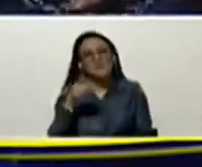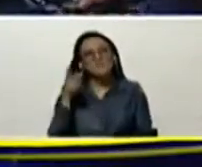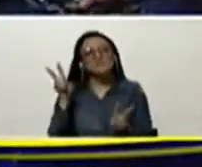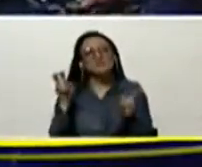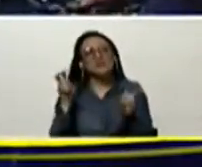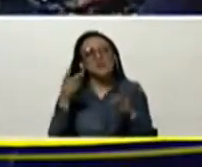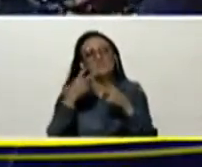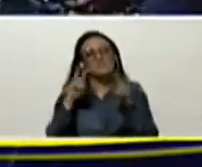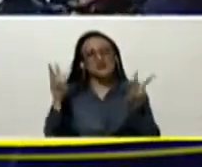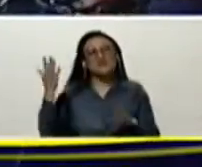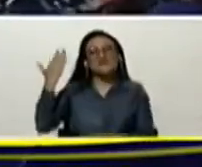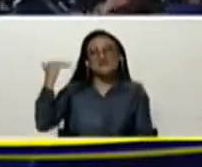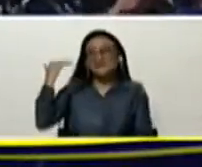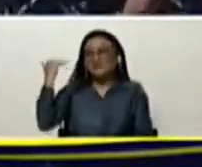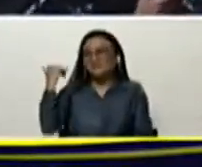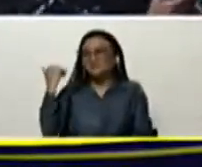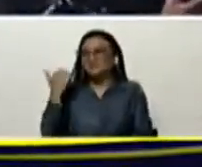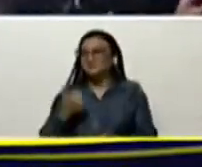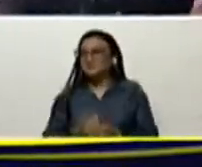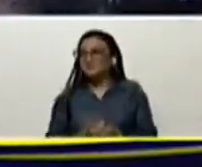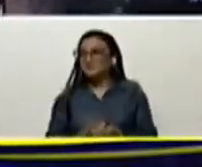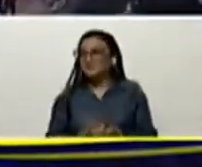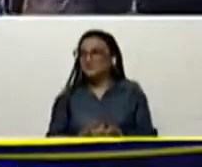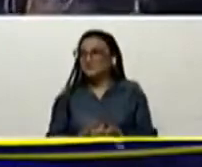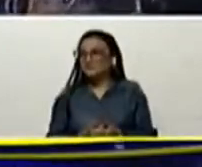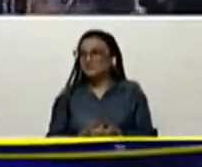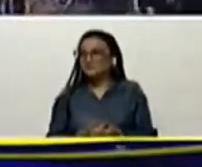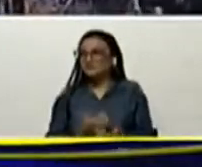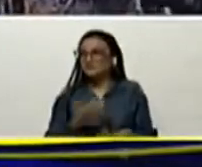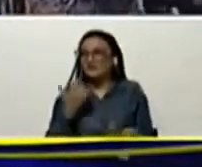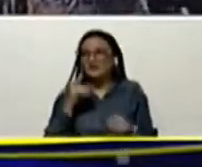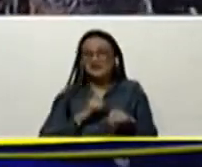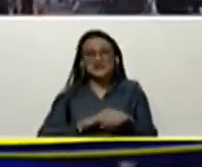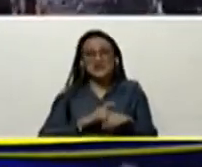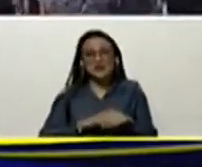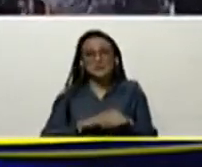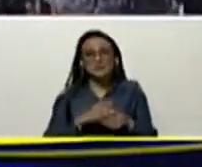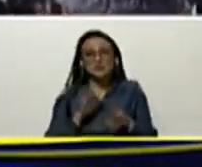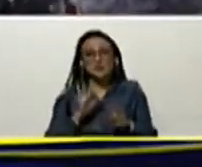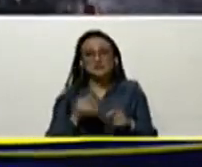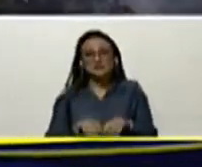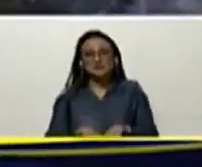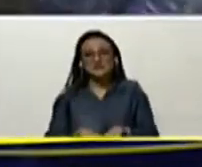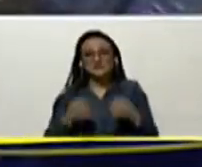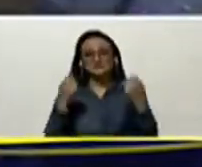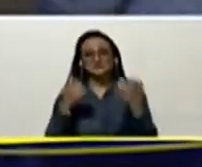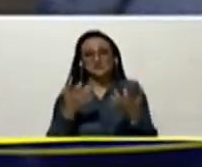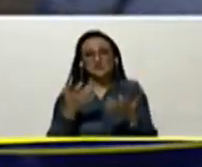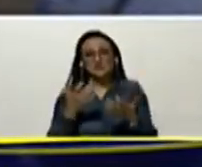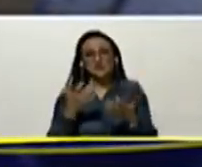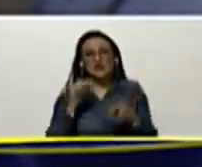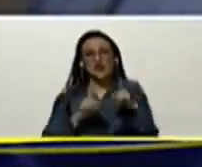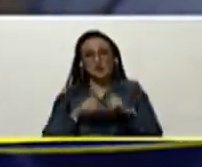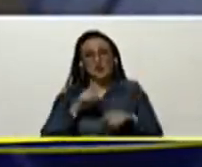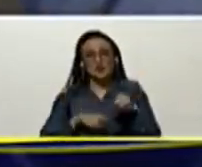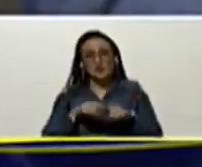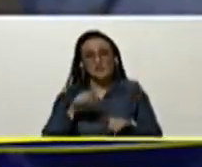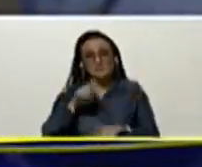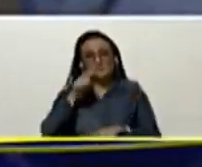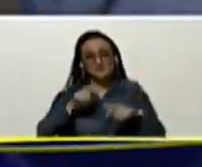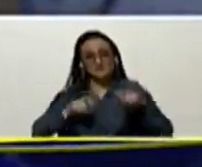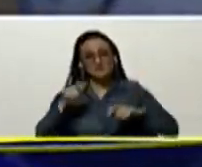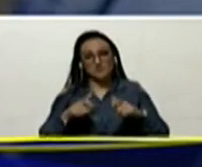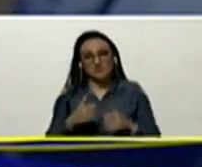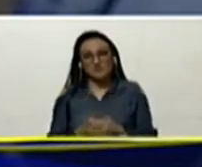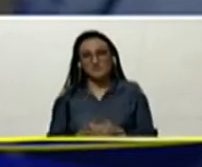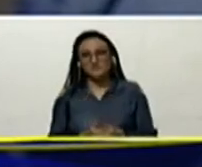del momento, en aquellos tiempos donde lamentablemente luego acribillaron a varios de esos excombatientes. Entonces, él